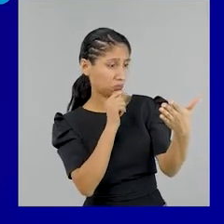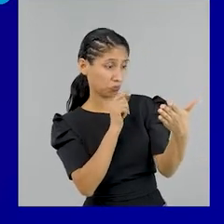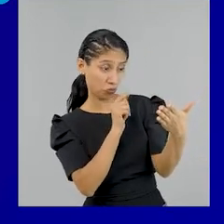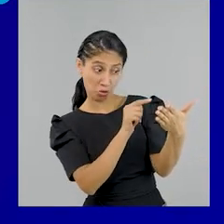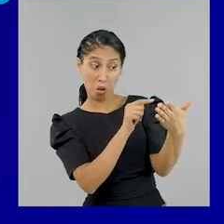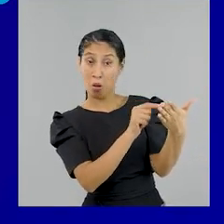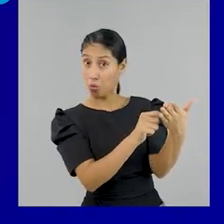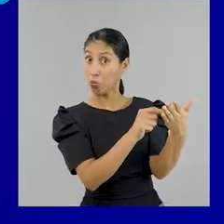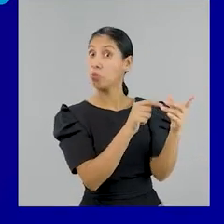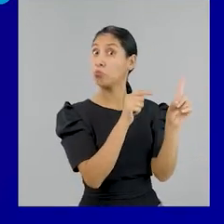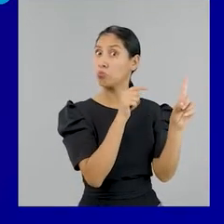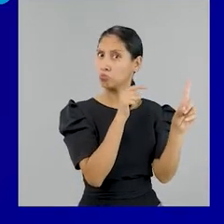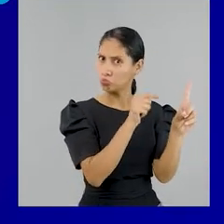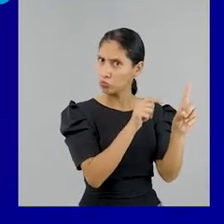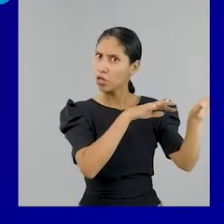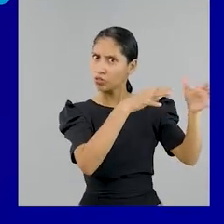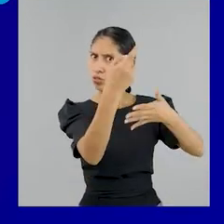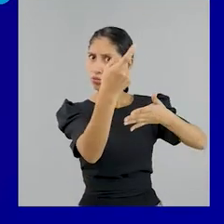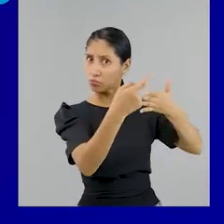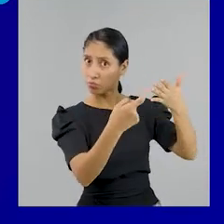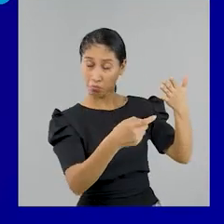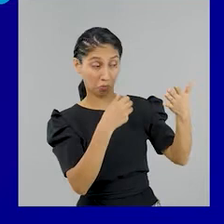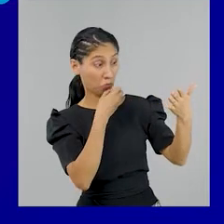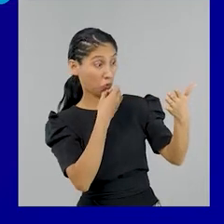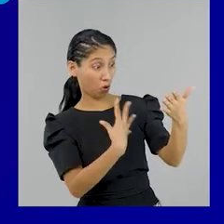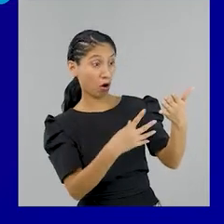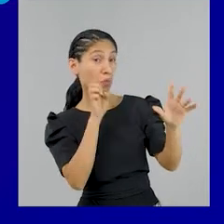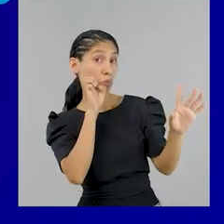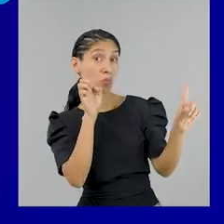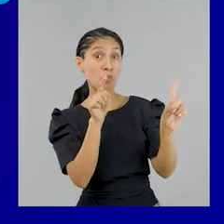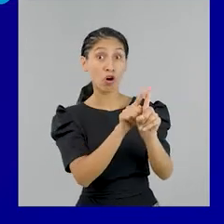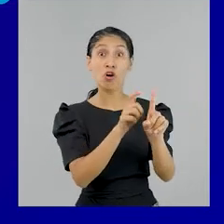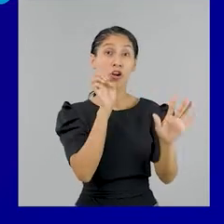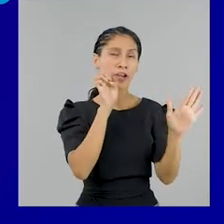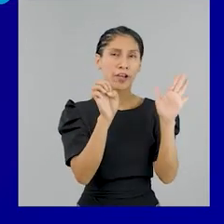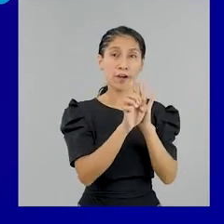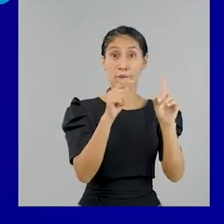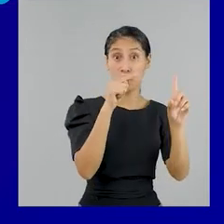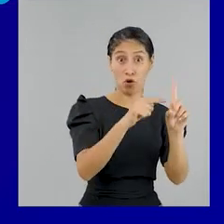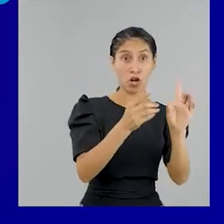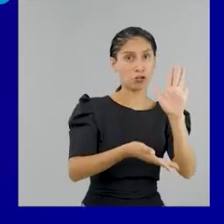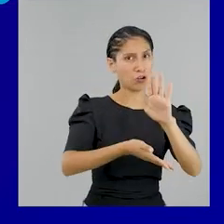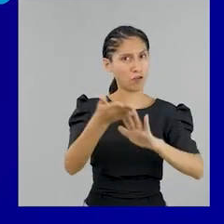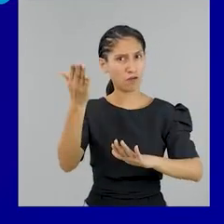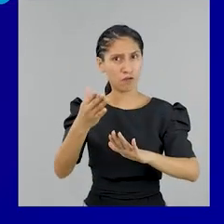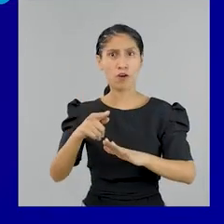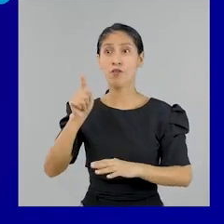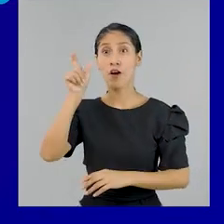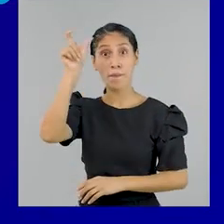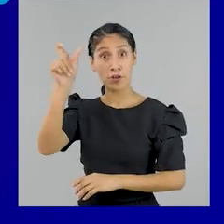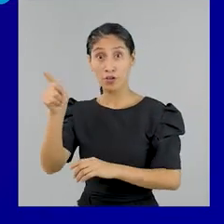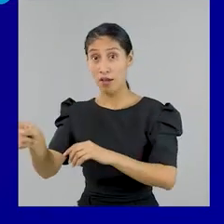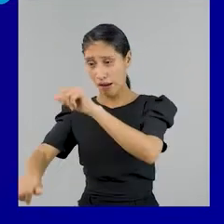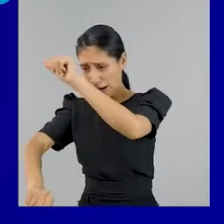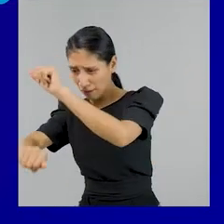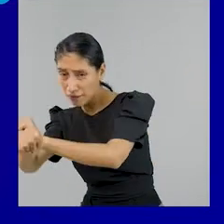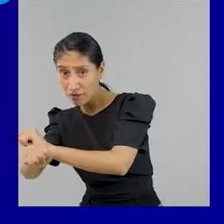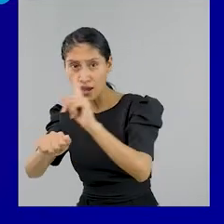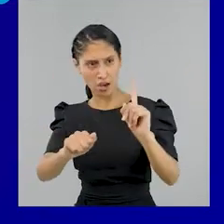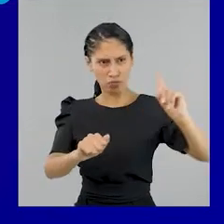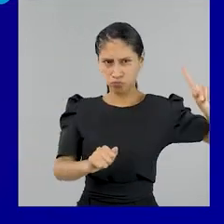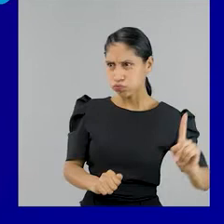tienen un fin dentro de la historia. Por ejemplo, conquistar un territorio, rescatar a un